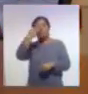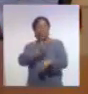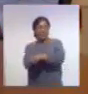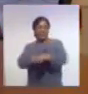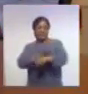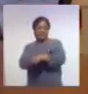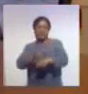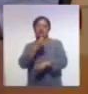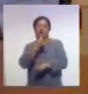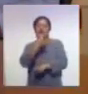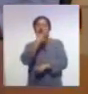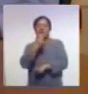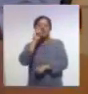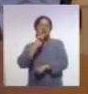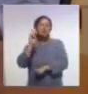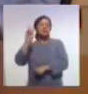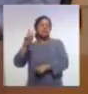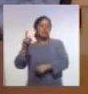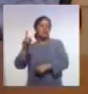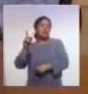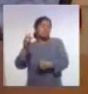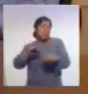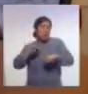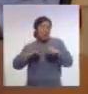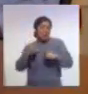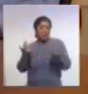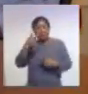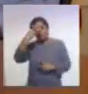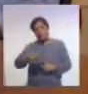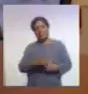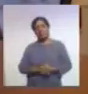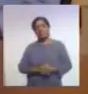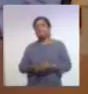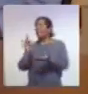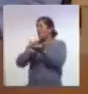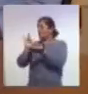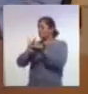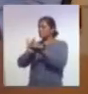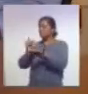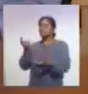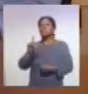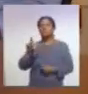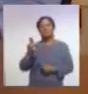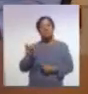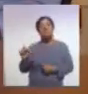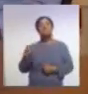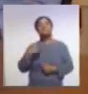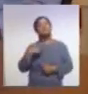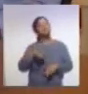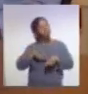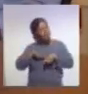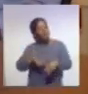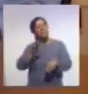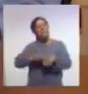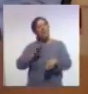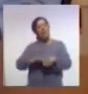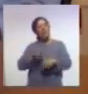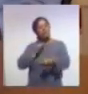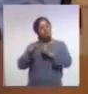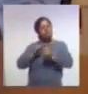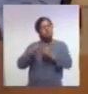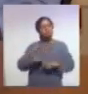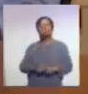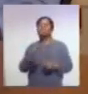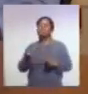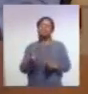de México y por supuesto de nuestro estado. Así es, Mariana. Pues muchísimas gracias, Luis, y nosotros seguiremos con más cápsulas, por lo tanto, bueno, pues